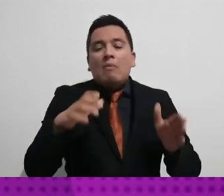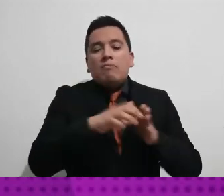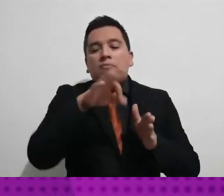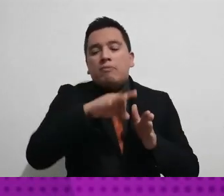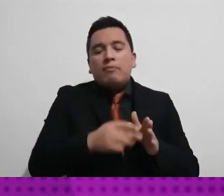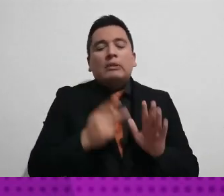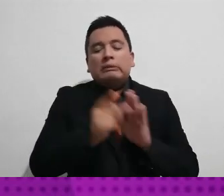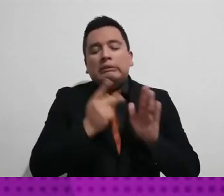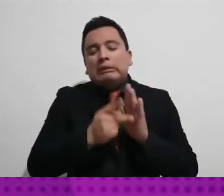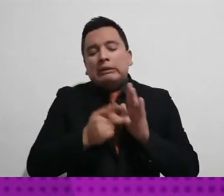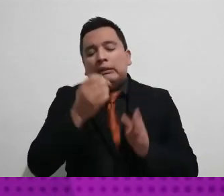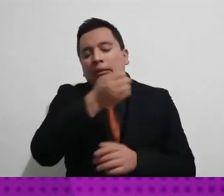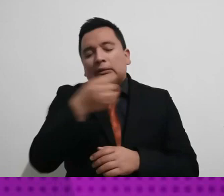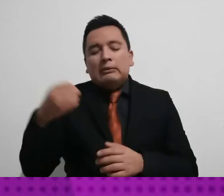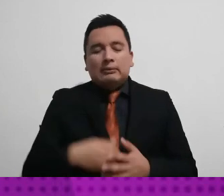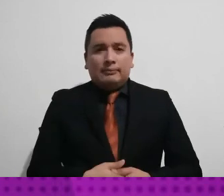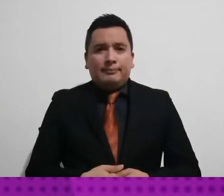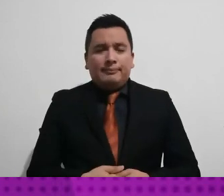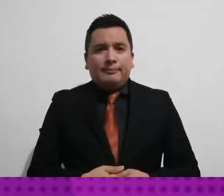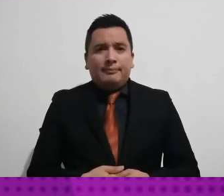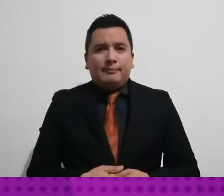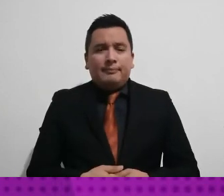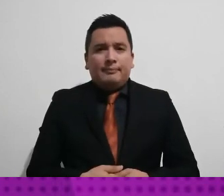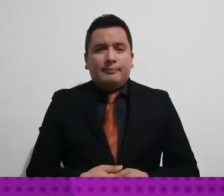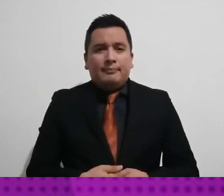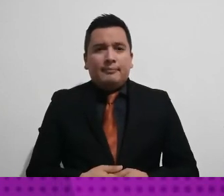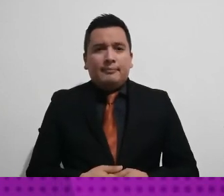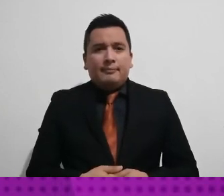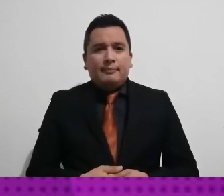127 procesos electorales, o elecciones,